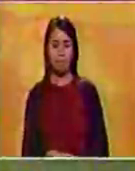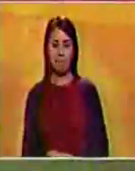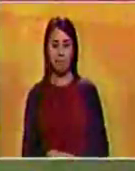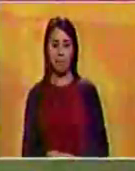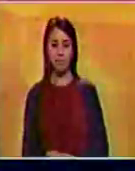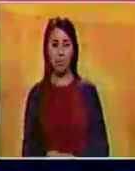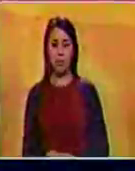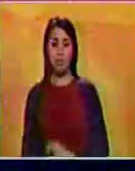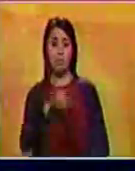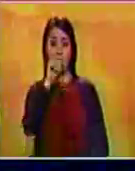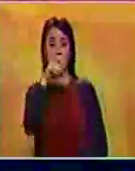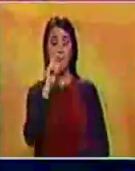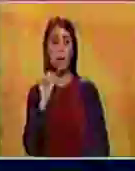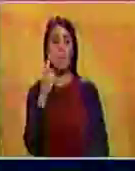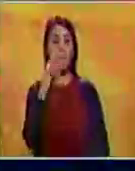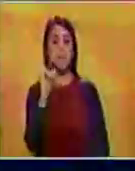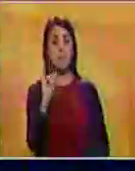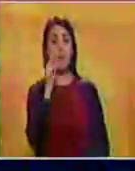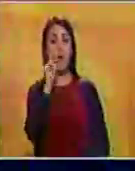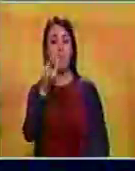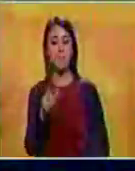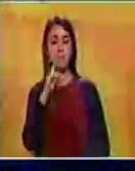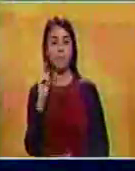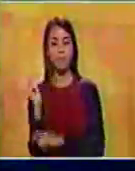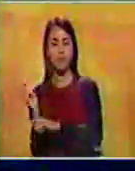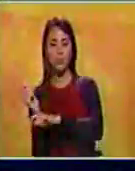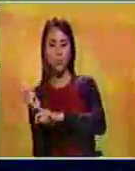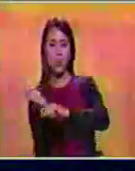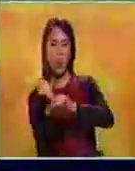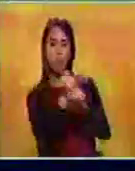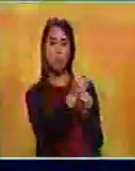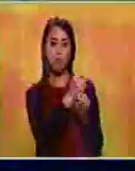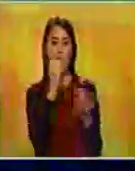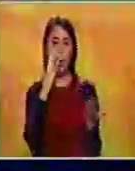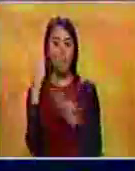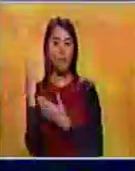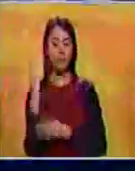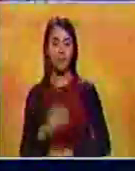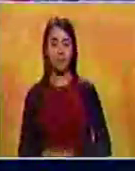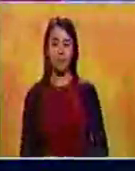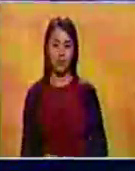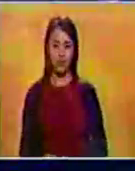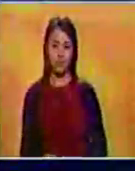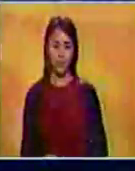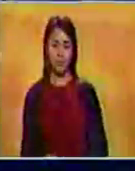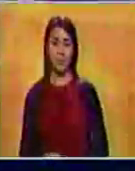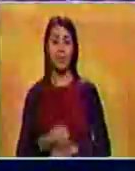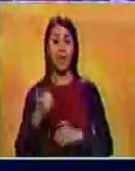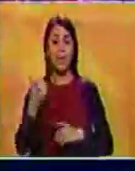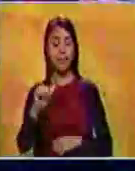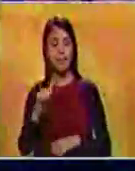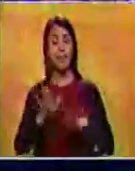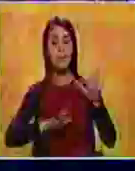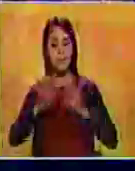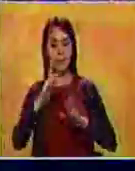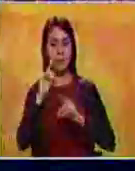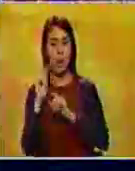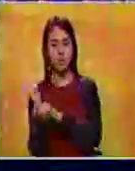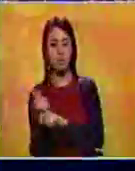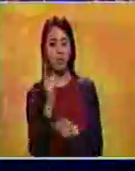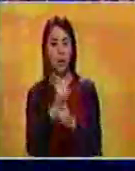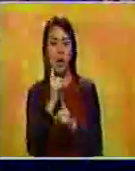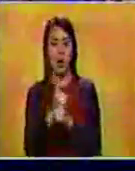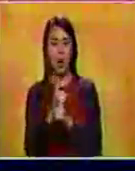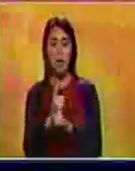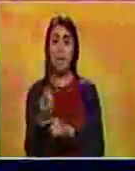Cardenales ante Dodgers, primer episodio, y José el Café Martínez que despacha este vuela cercas por el jardín izquierdo, 15º de la campaña para el guaireño, que